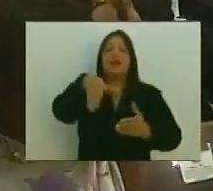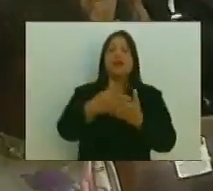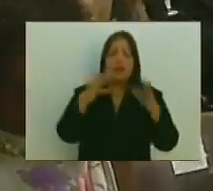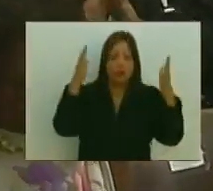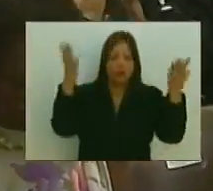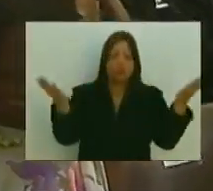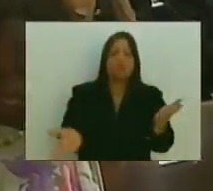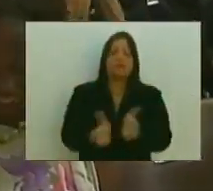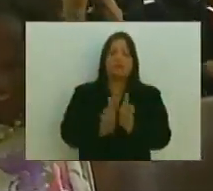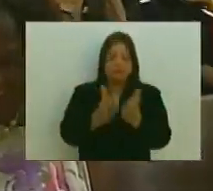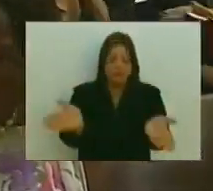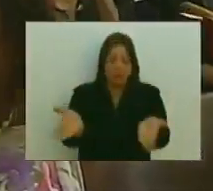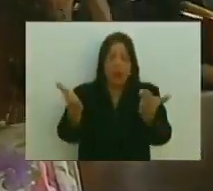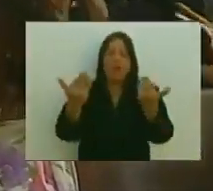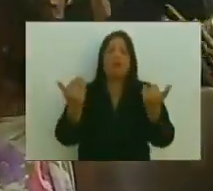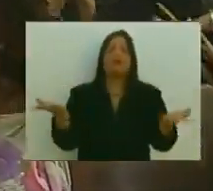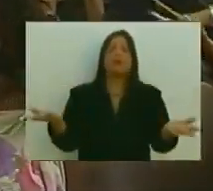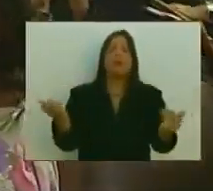Fíjense, tenemos